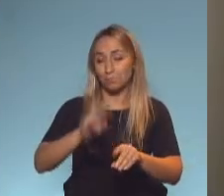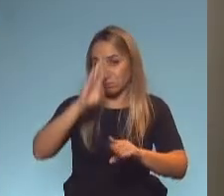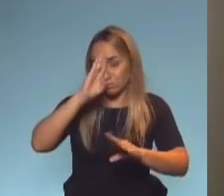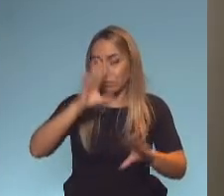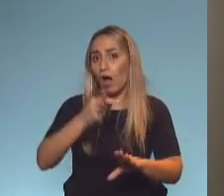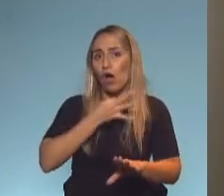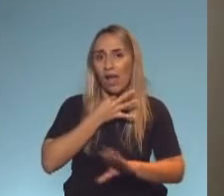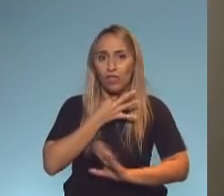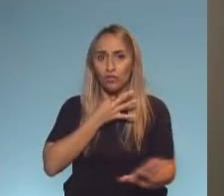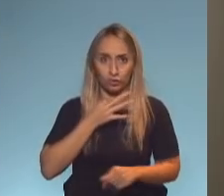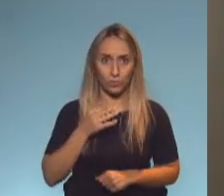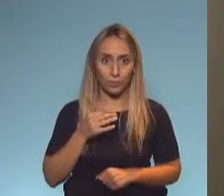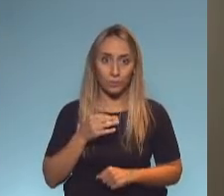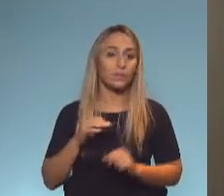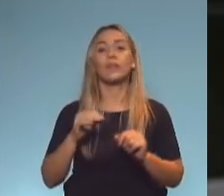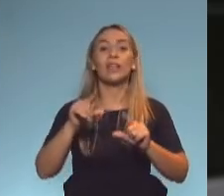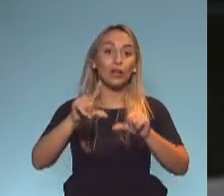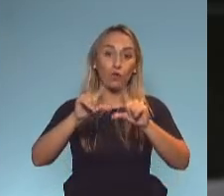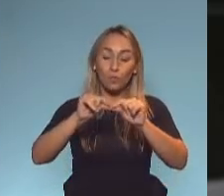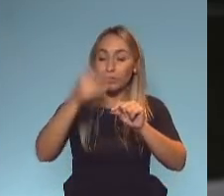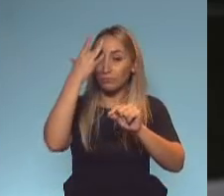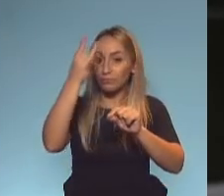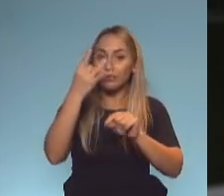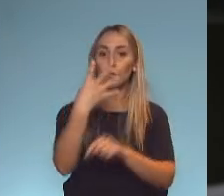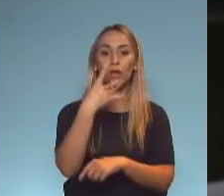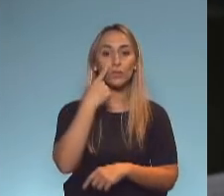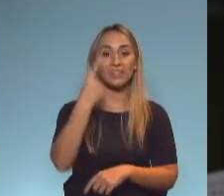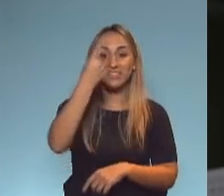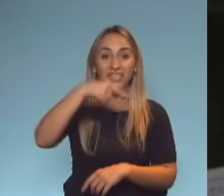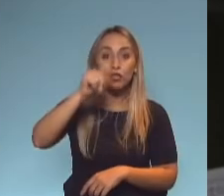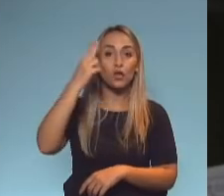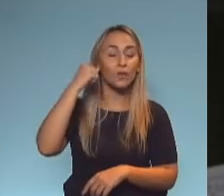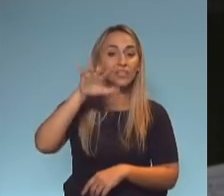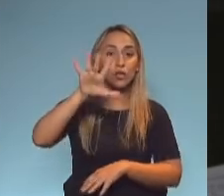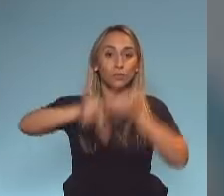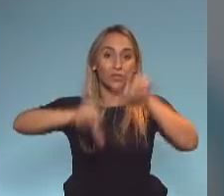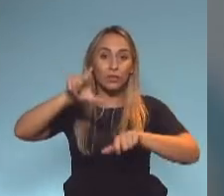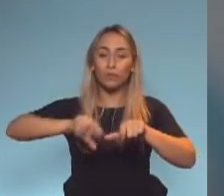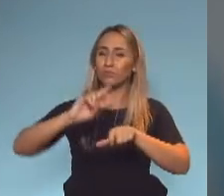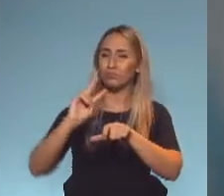el número hoy de la pandemia en el mundo cuatro mil 195 muertos hoy en brasil